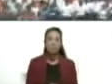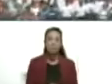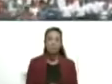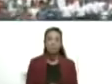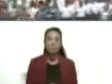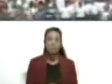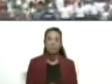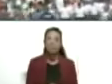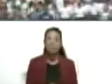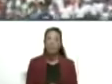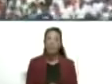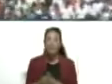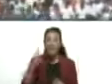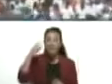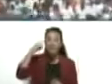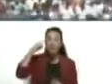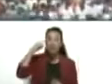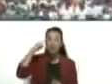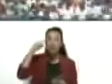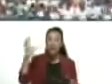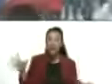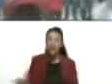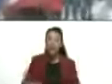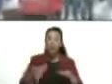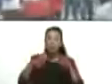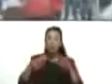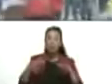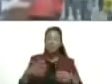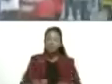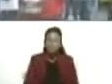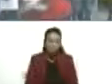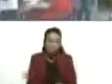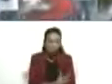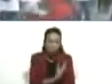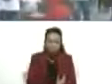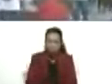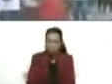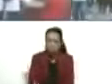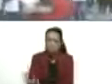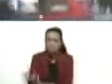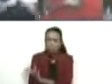Y ese himno lo tenemos en la sangre.